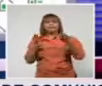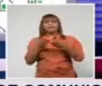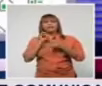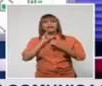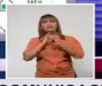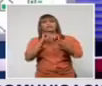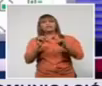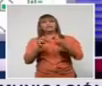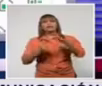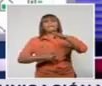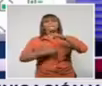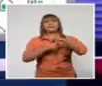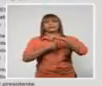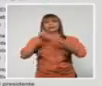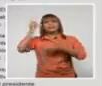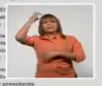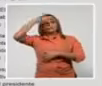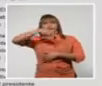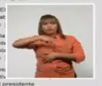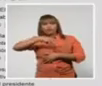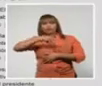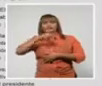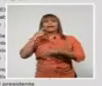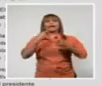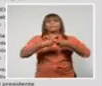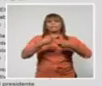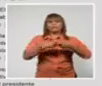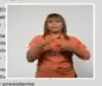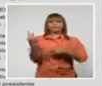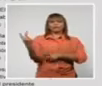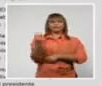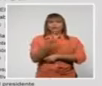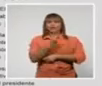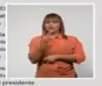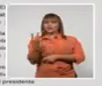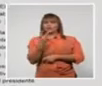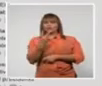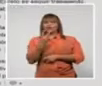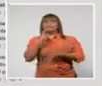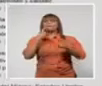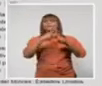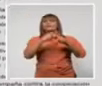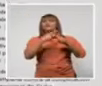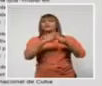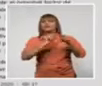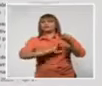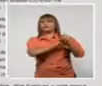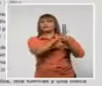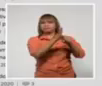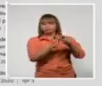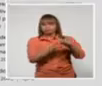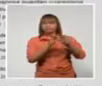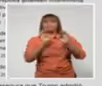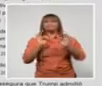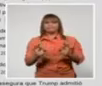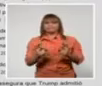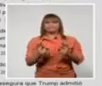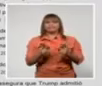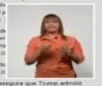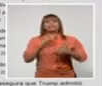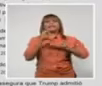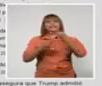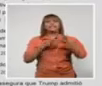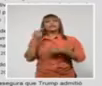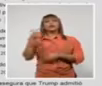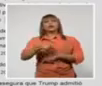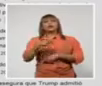el presidente Donald Trump y su esposa Melania Trump dieron positivo a la prueba de COVID-19 que se hicieron este jueves,